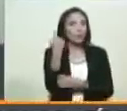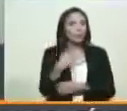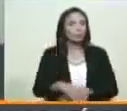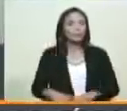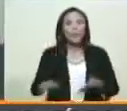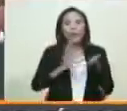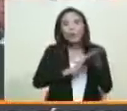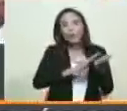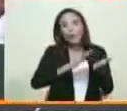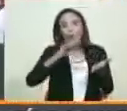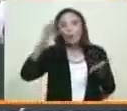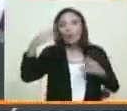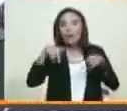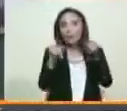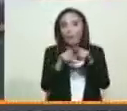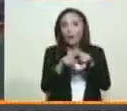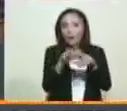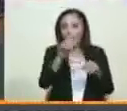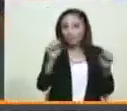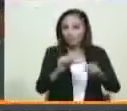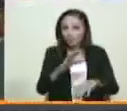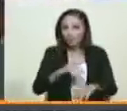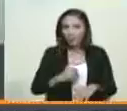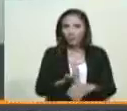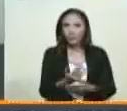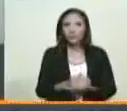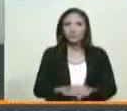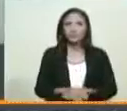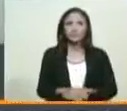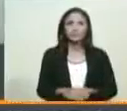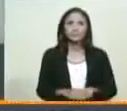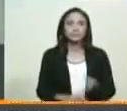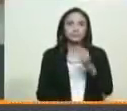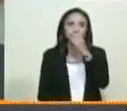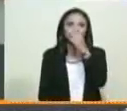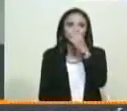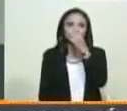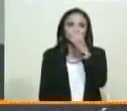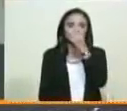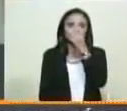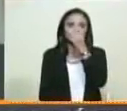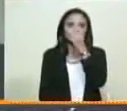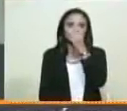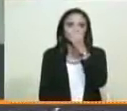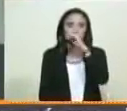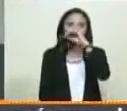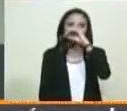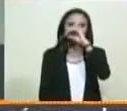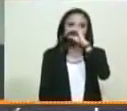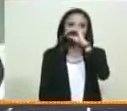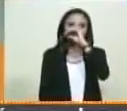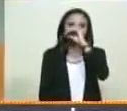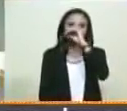glorioso al que pertenece la estirpe grandiosa de este pueblo.